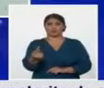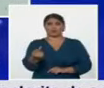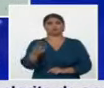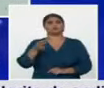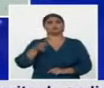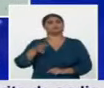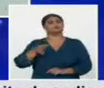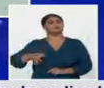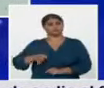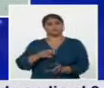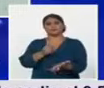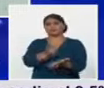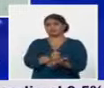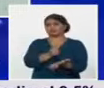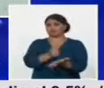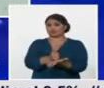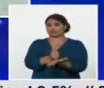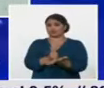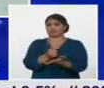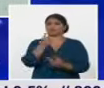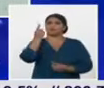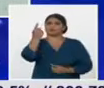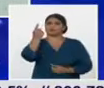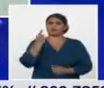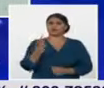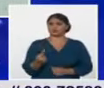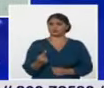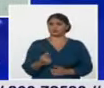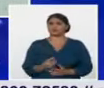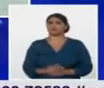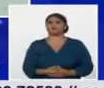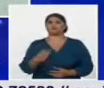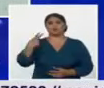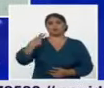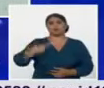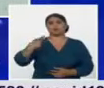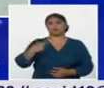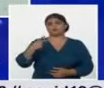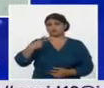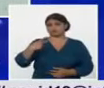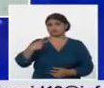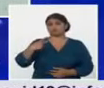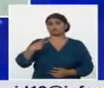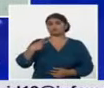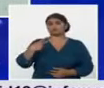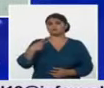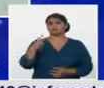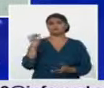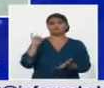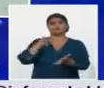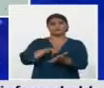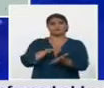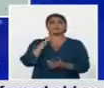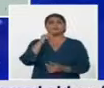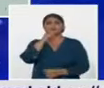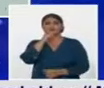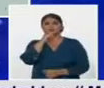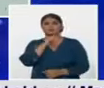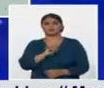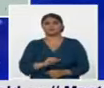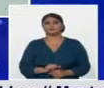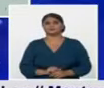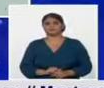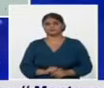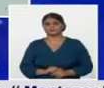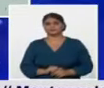del municipio Guantánamo, los 2 son viajeros cubanos procedentes de Rusia. De esta